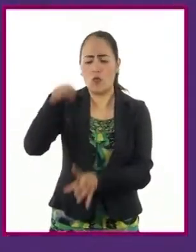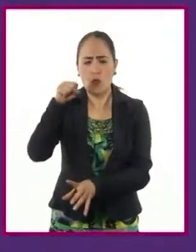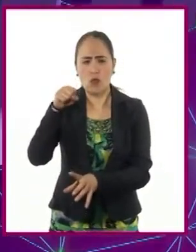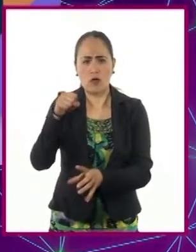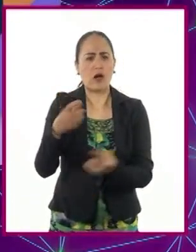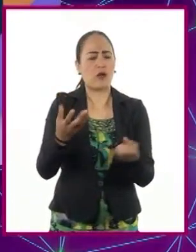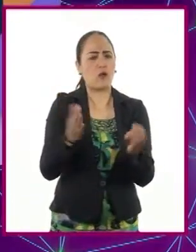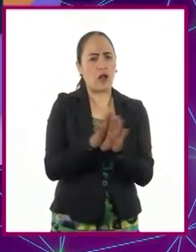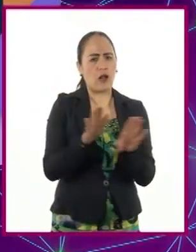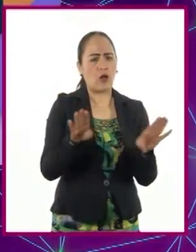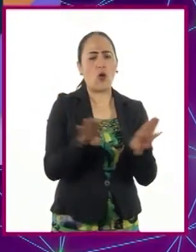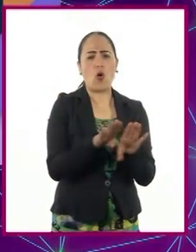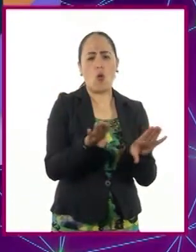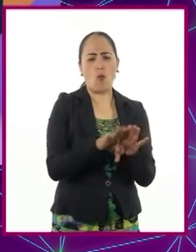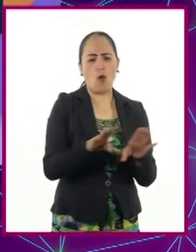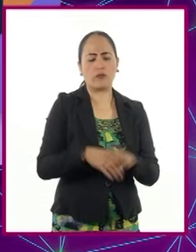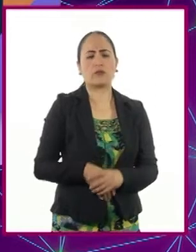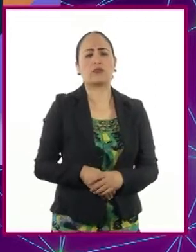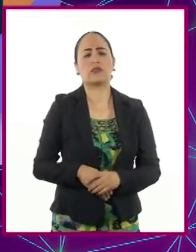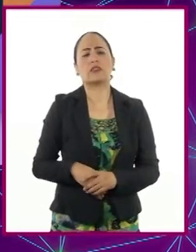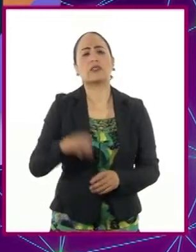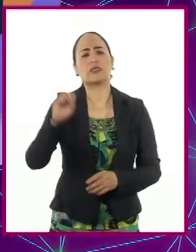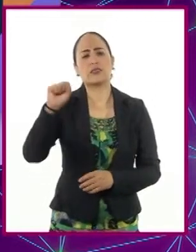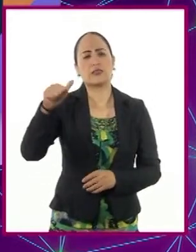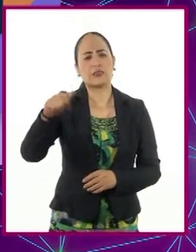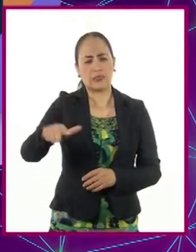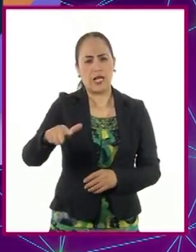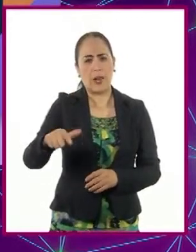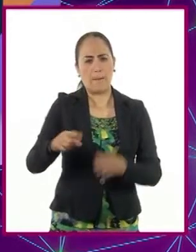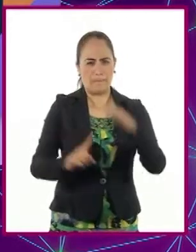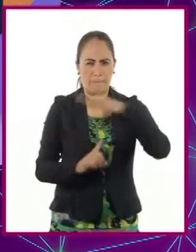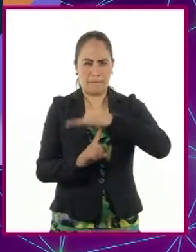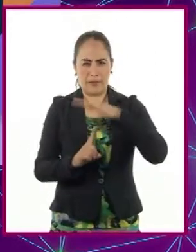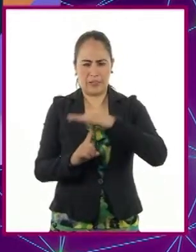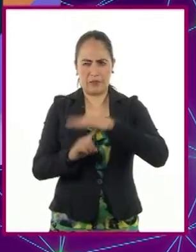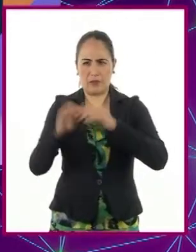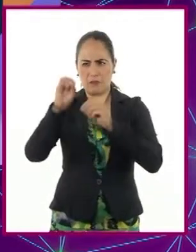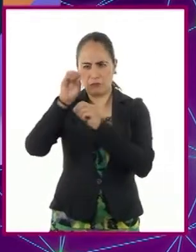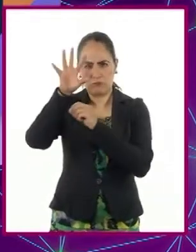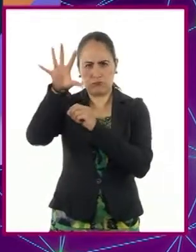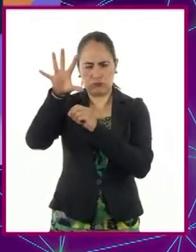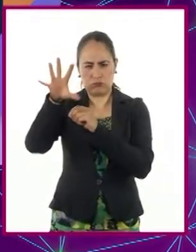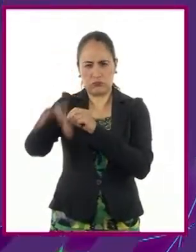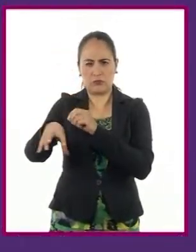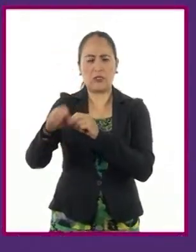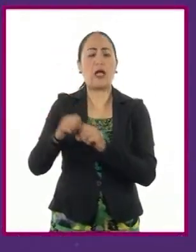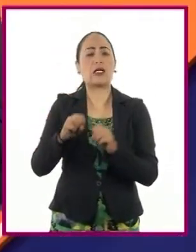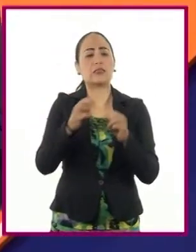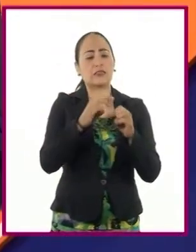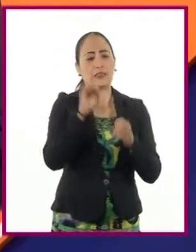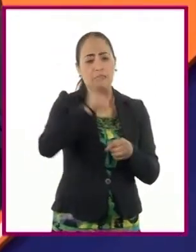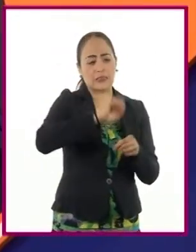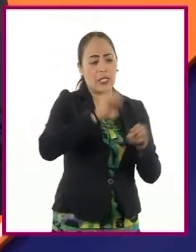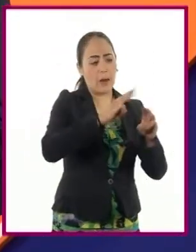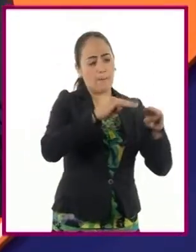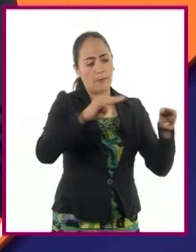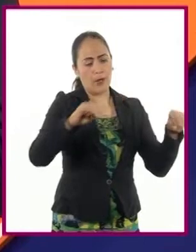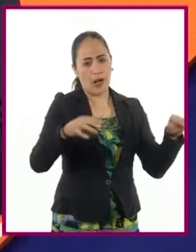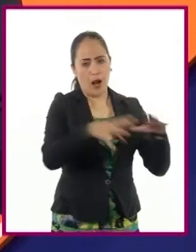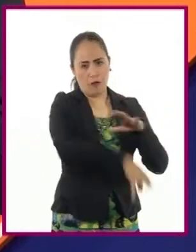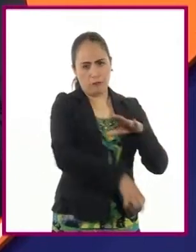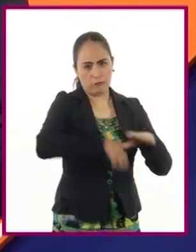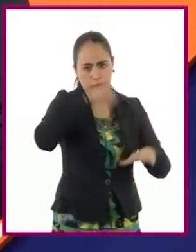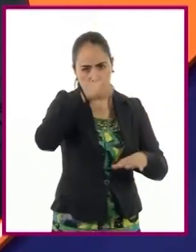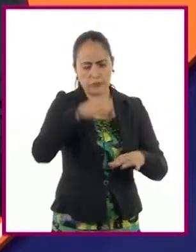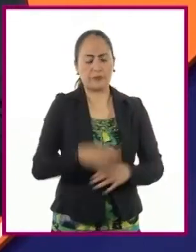extracción. La sal de mesa se extrae de minas terrestres, mientras que la sal marina se obtiene del mar. Las instituciones de